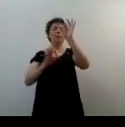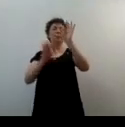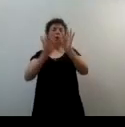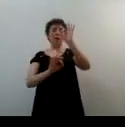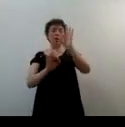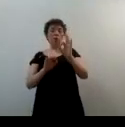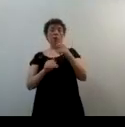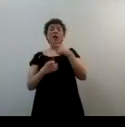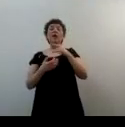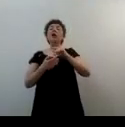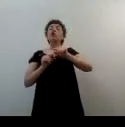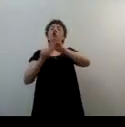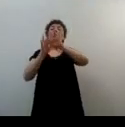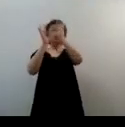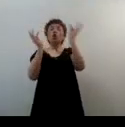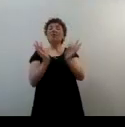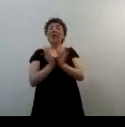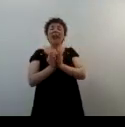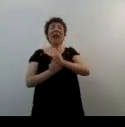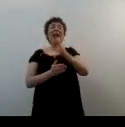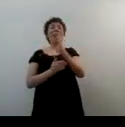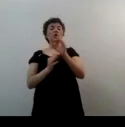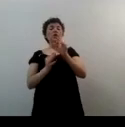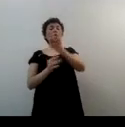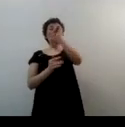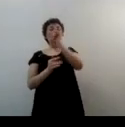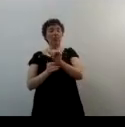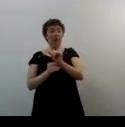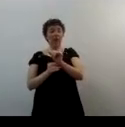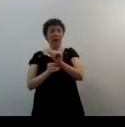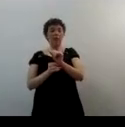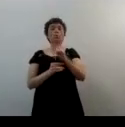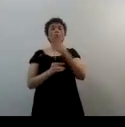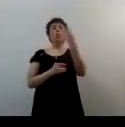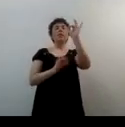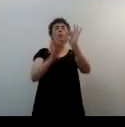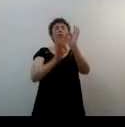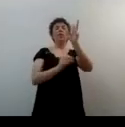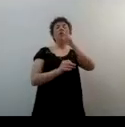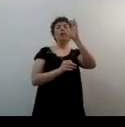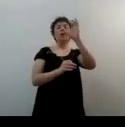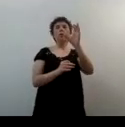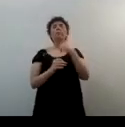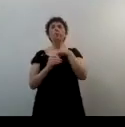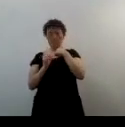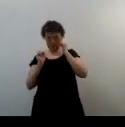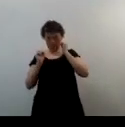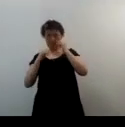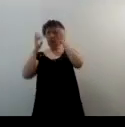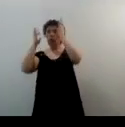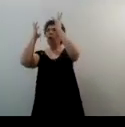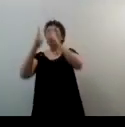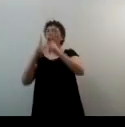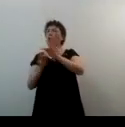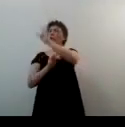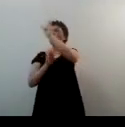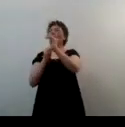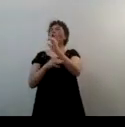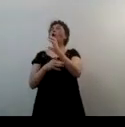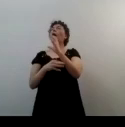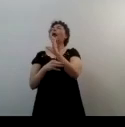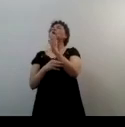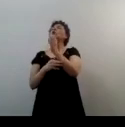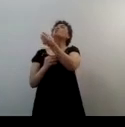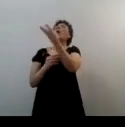totales. Y dices, vale, si yo no he calculado las calorías totales, ¿cómo voy a saber lo que es un 40%? Bien, entonces serían